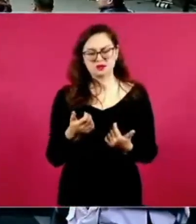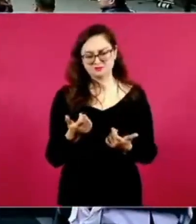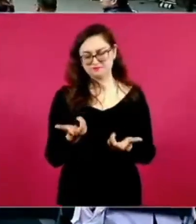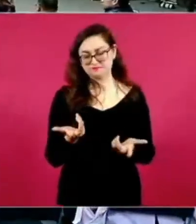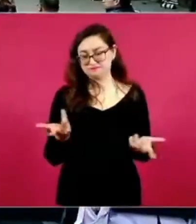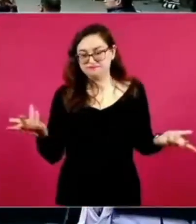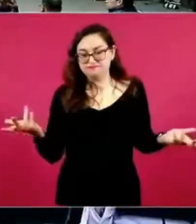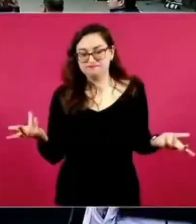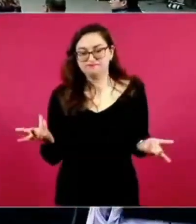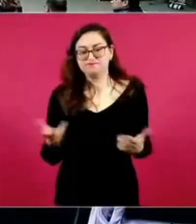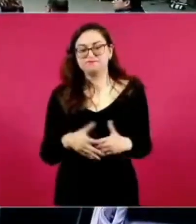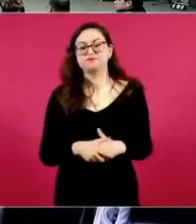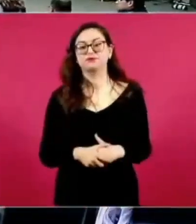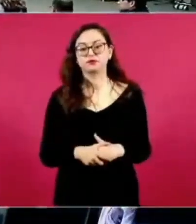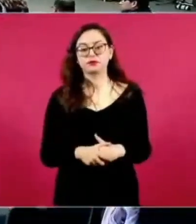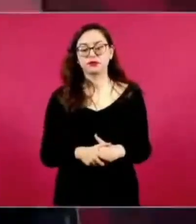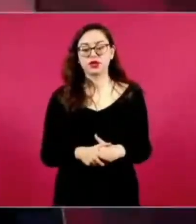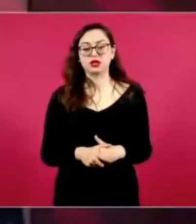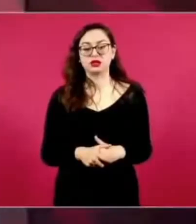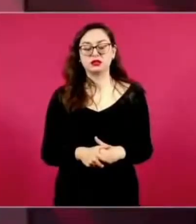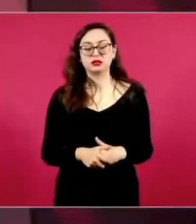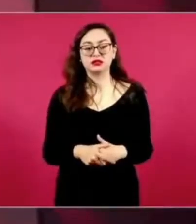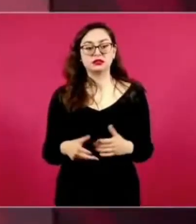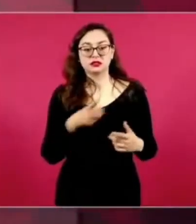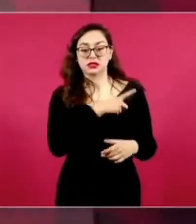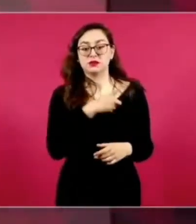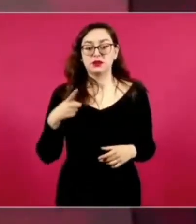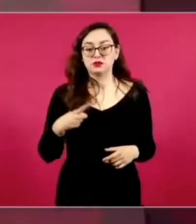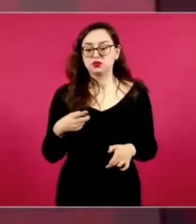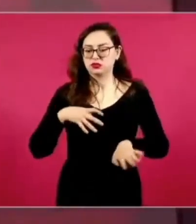y hacer el bien